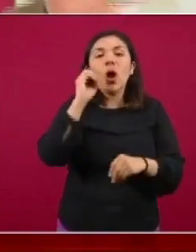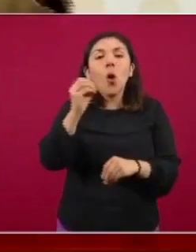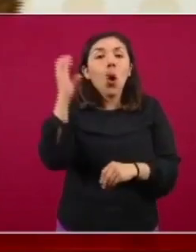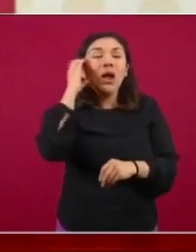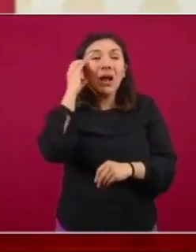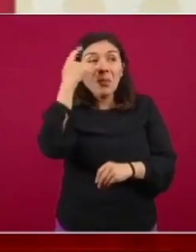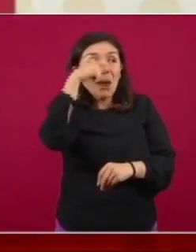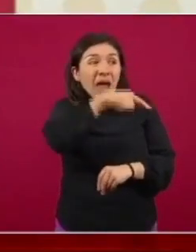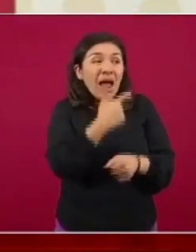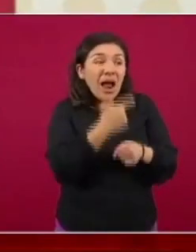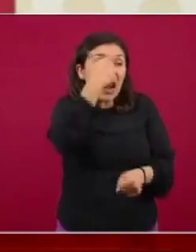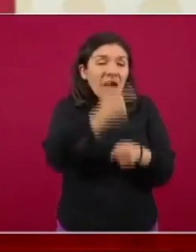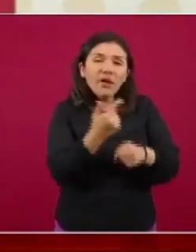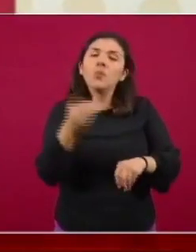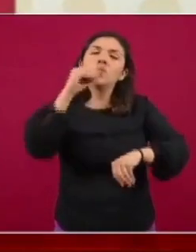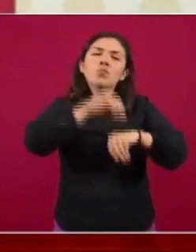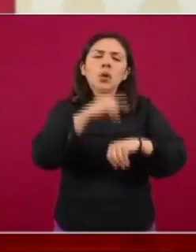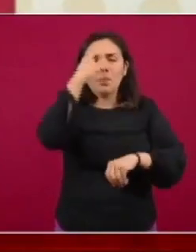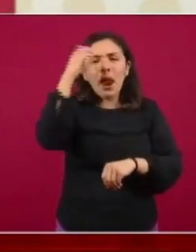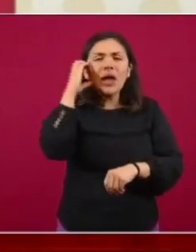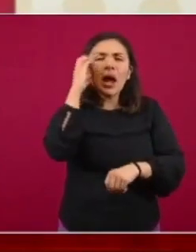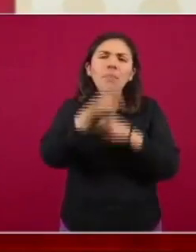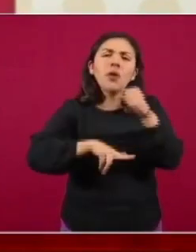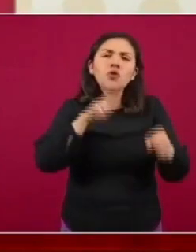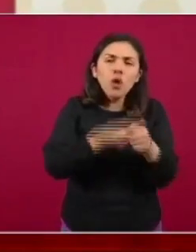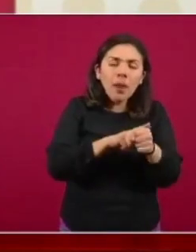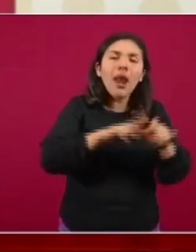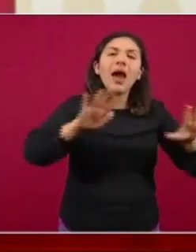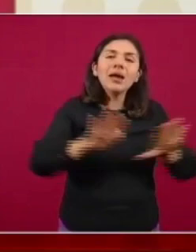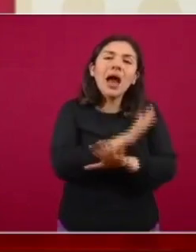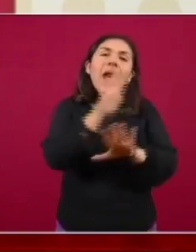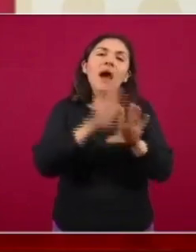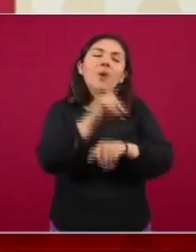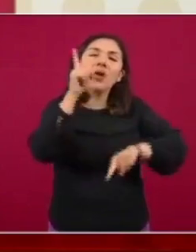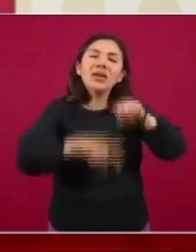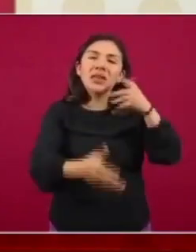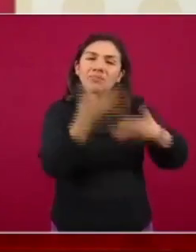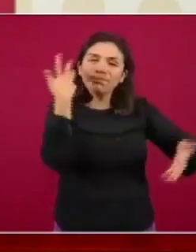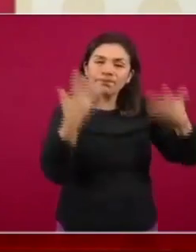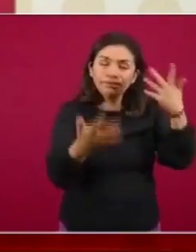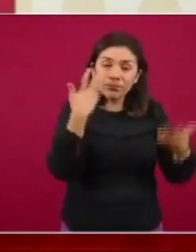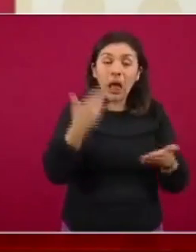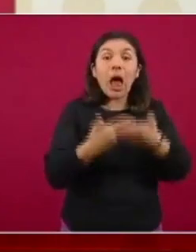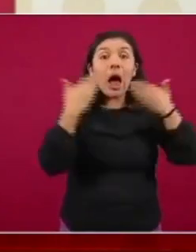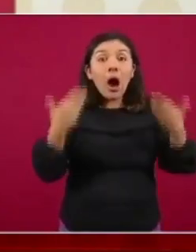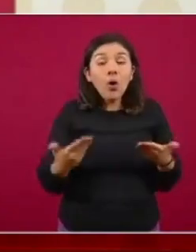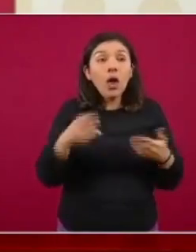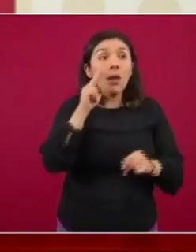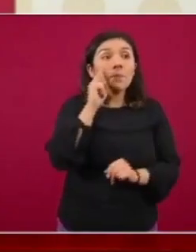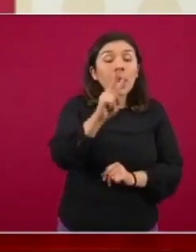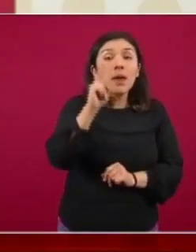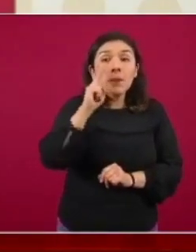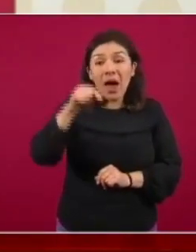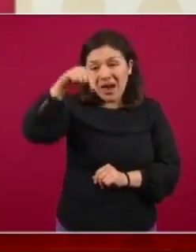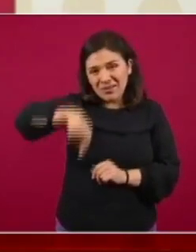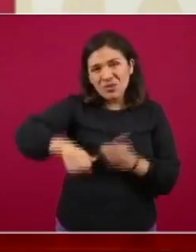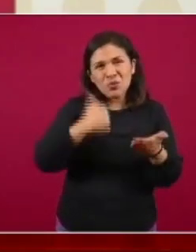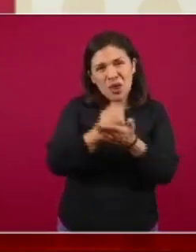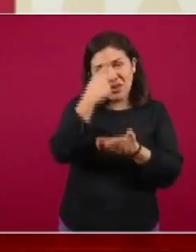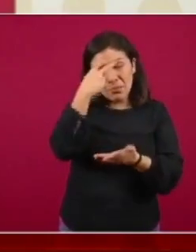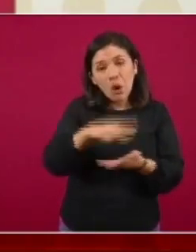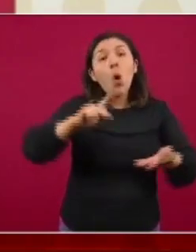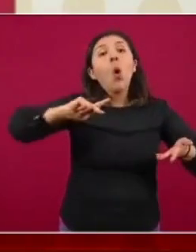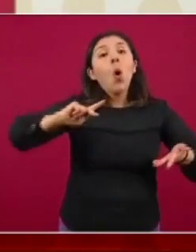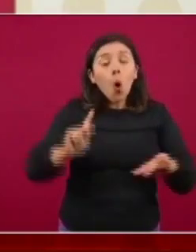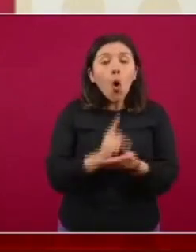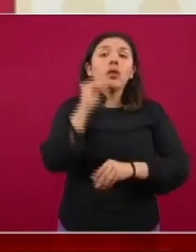terapia intensiva, para hospitalización general, ¿no? Y ahora estamos en un proceso en aquellas situaciones, especialmente en la Ciudad de México, de regresar